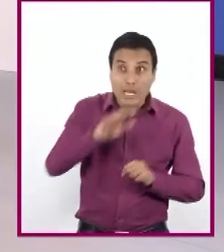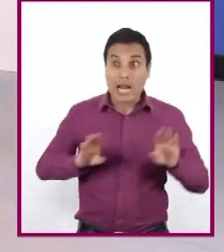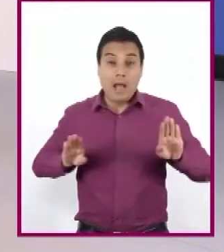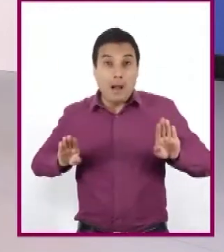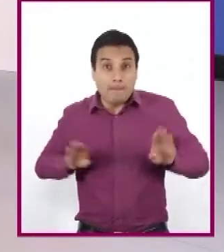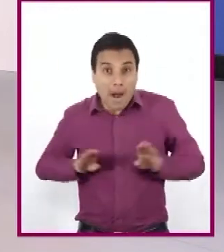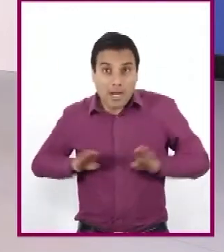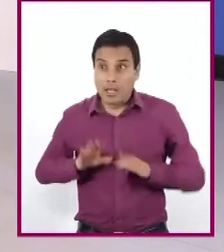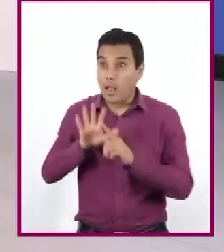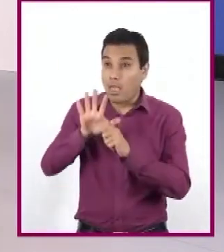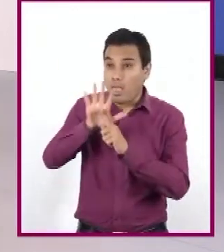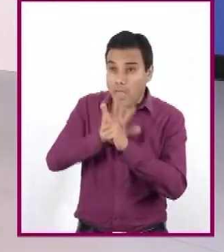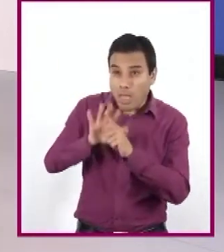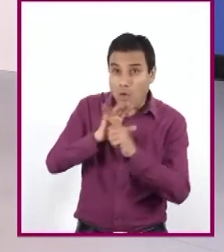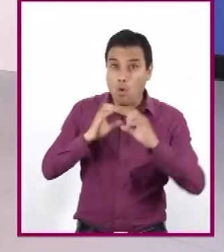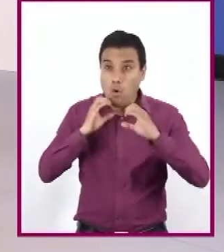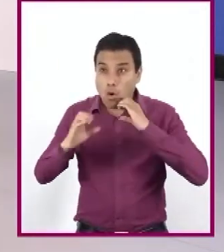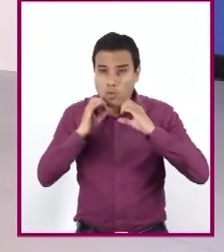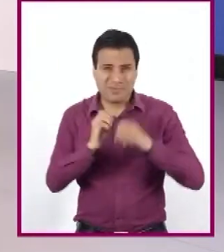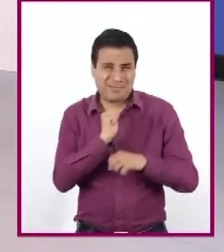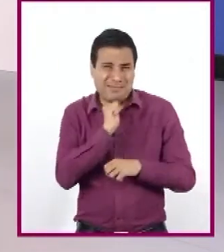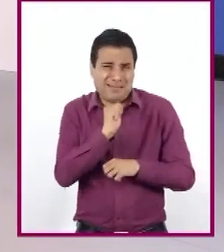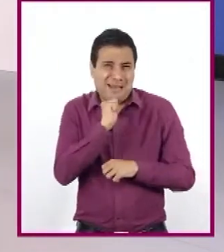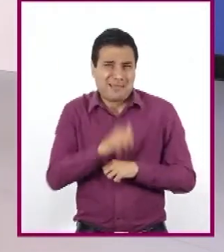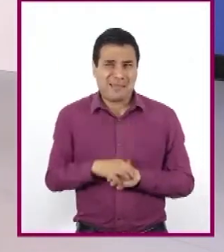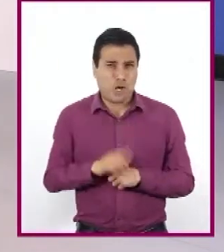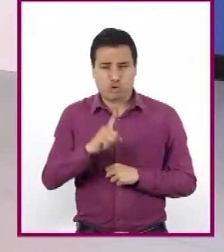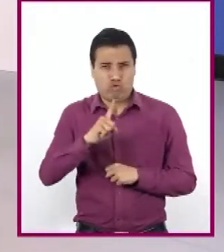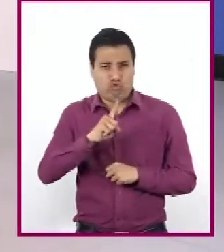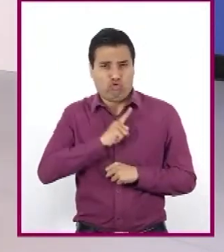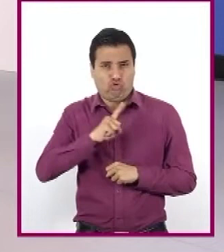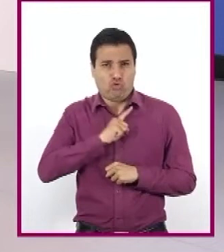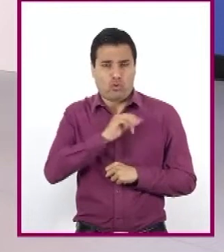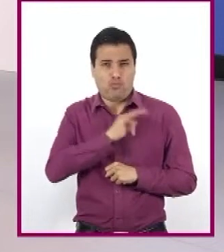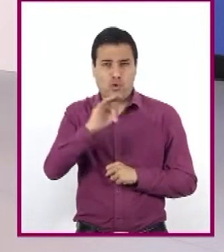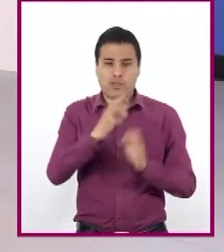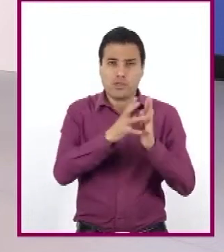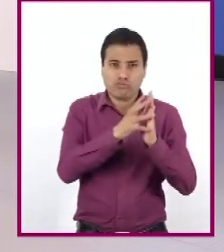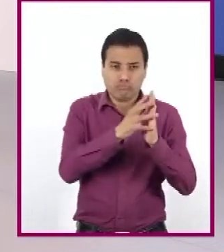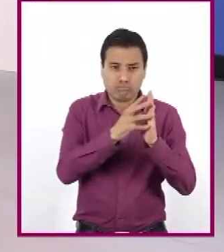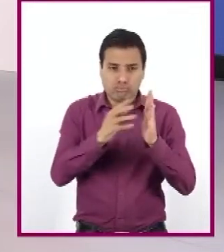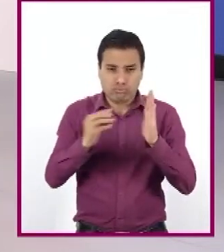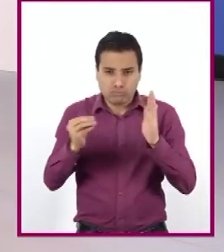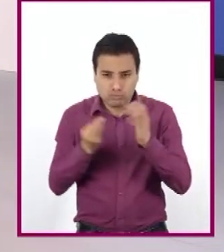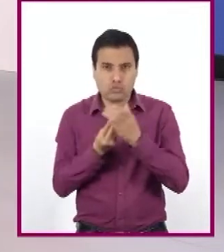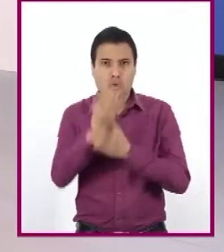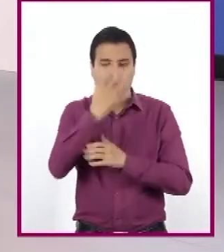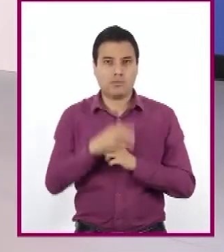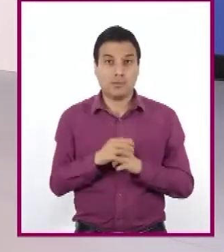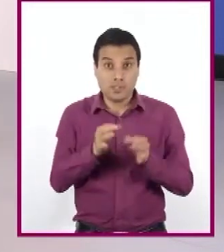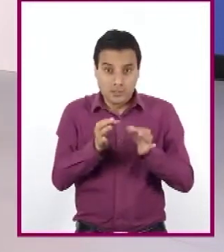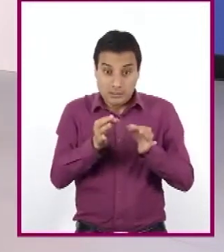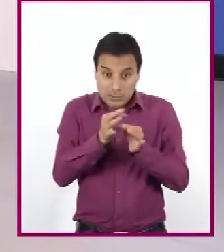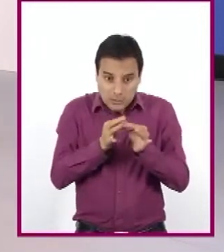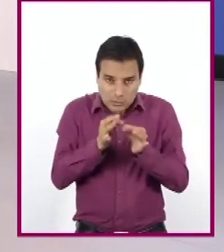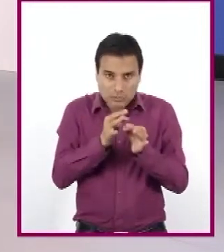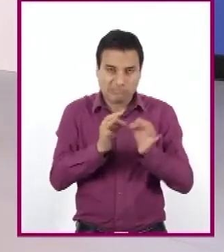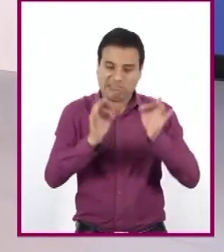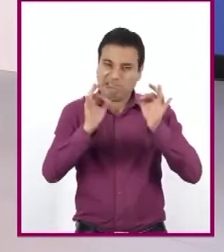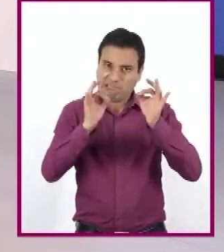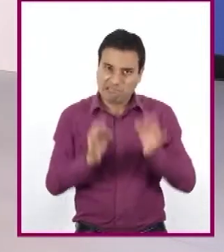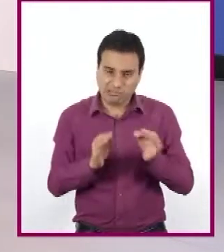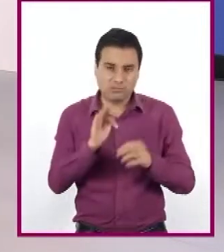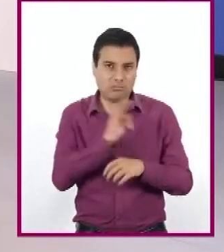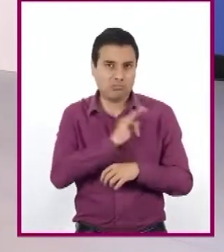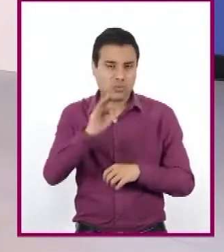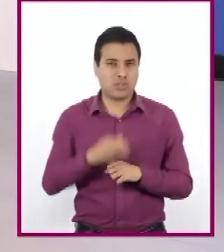del sexo opuesto, ni luchar contra otros para poder reproducirse. Ahorra materiales, no desperdicia células reproductoras y genes. La